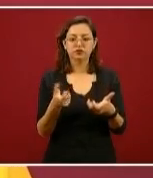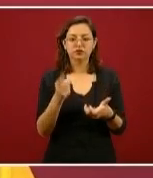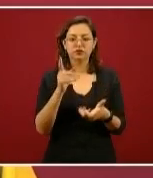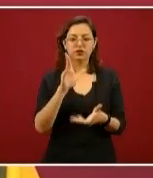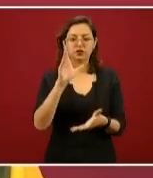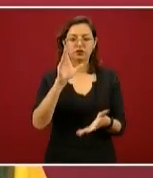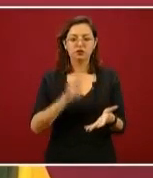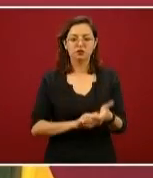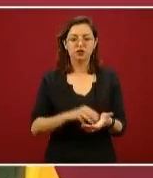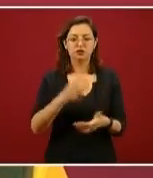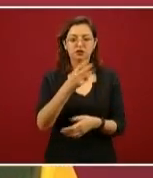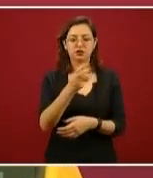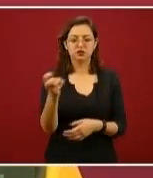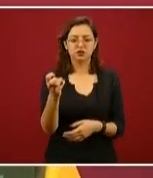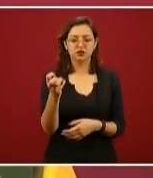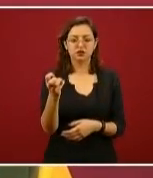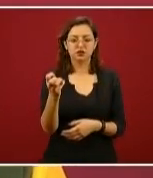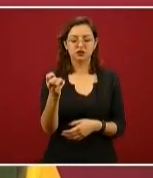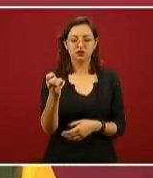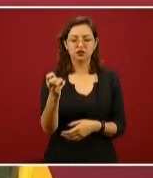de 1,300